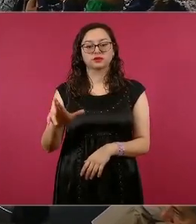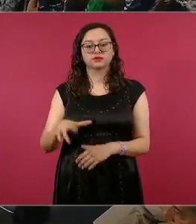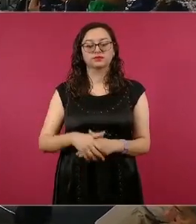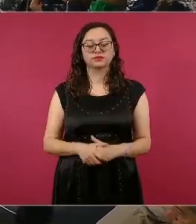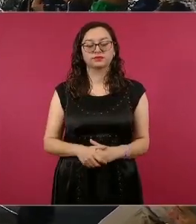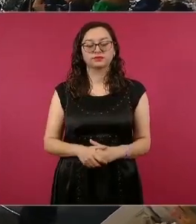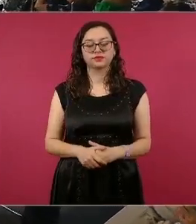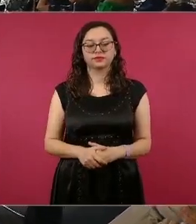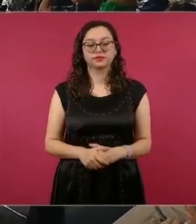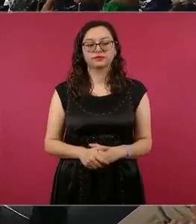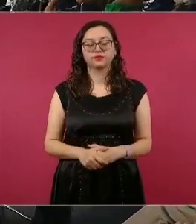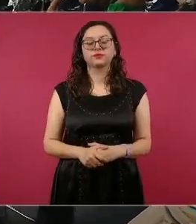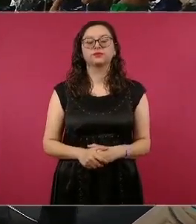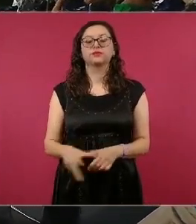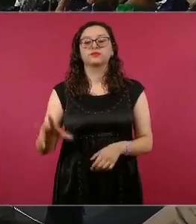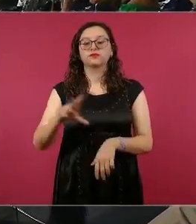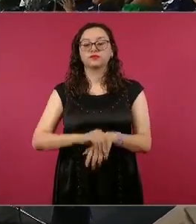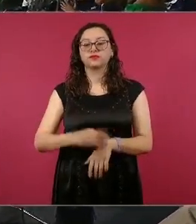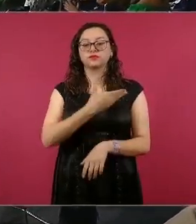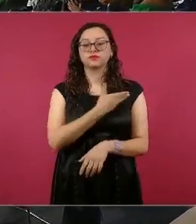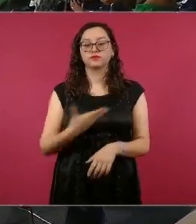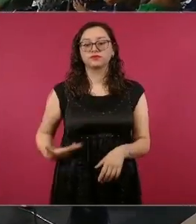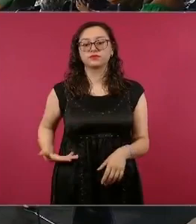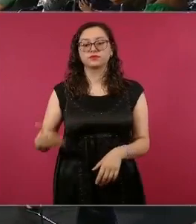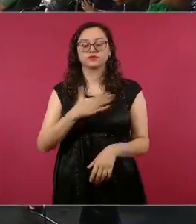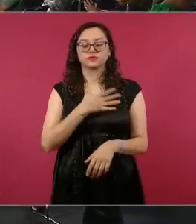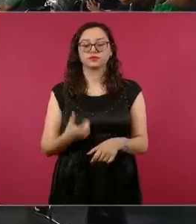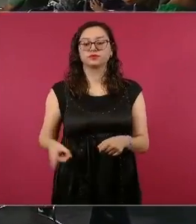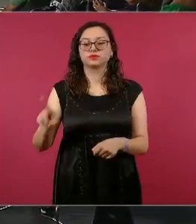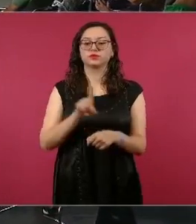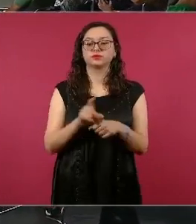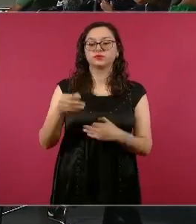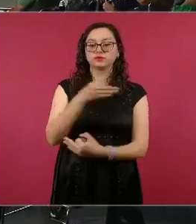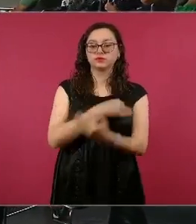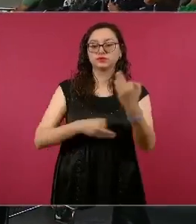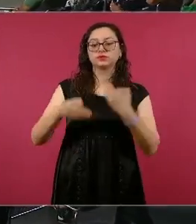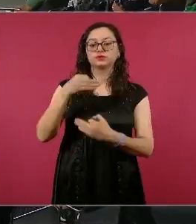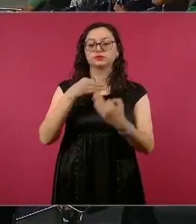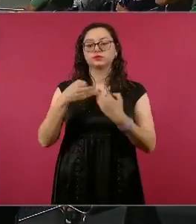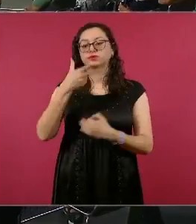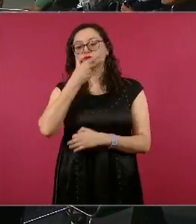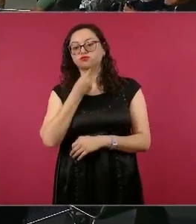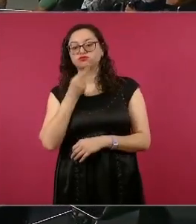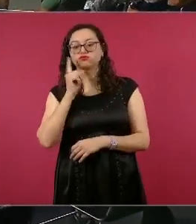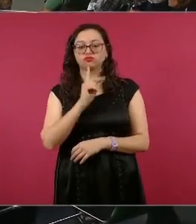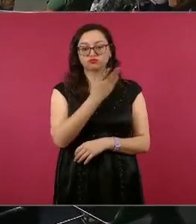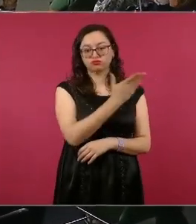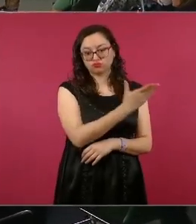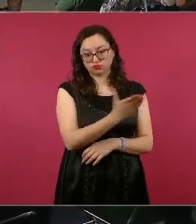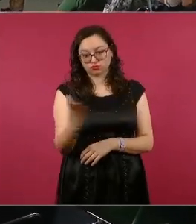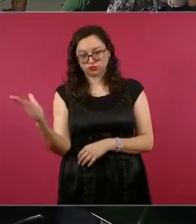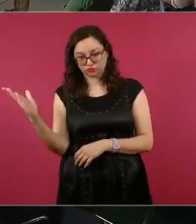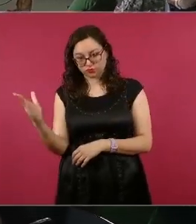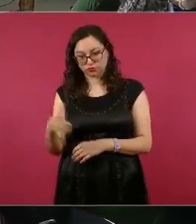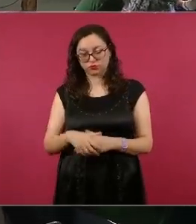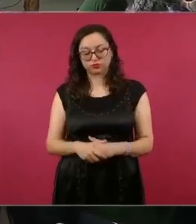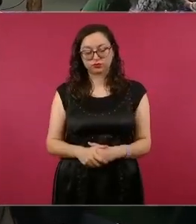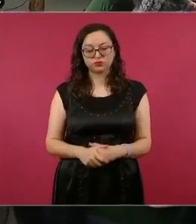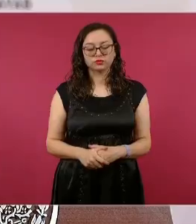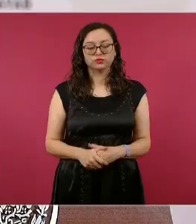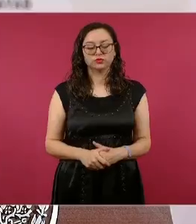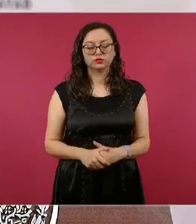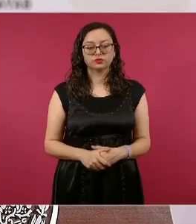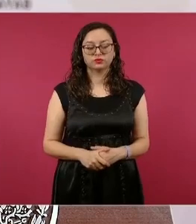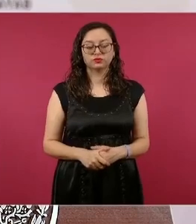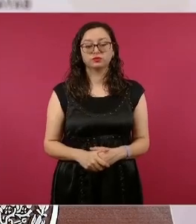Con su permiso, señor presidente, muy buenos días a todas y todos ustedes. En seguimiento al programa tan importante